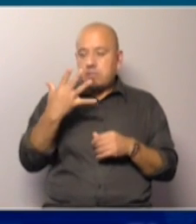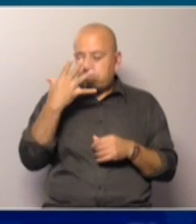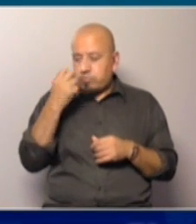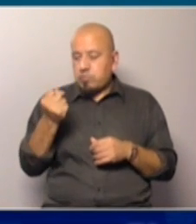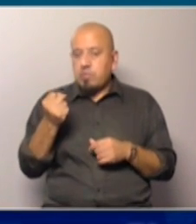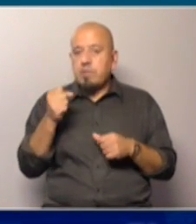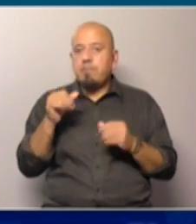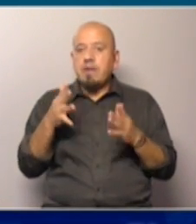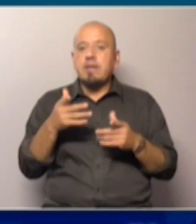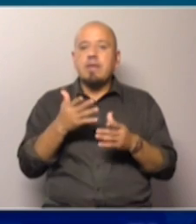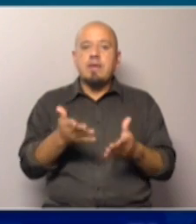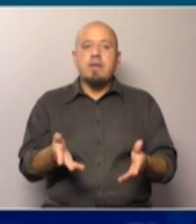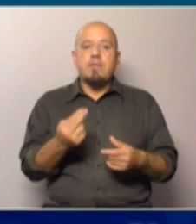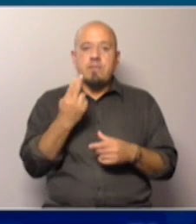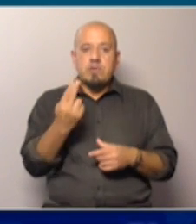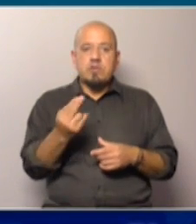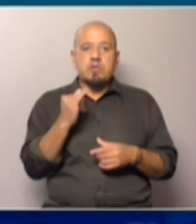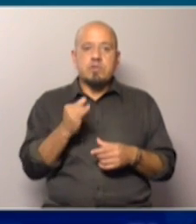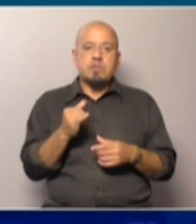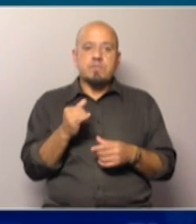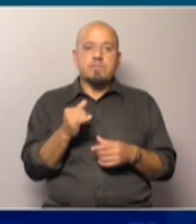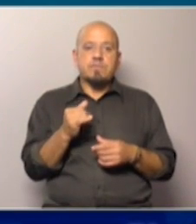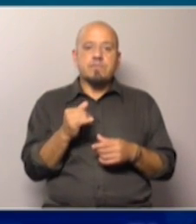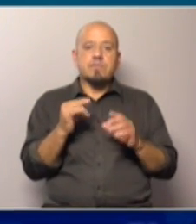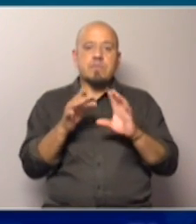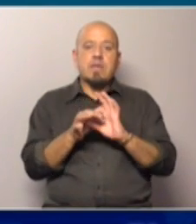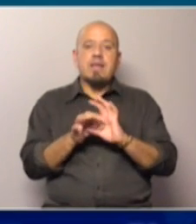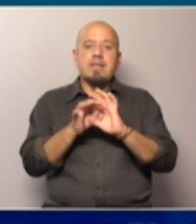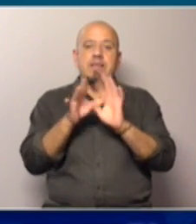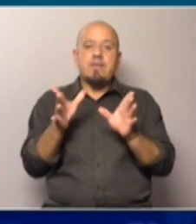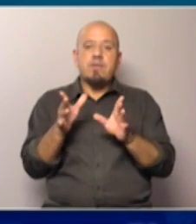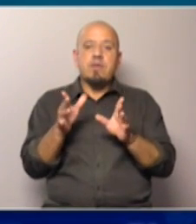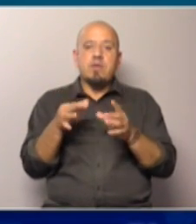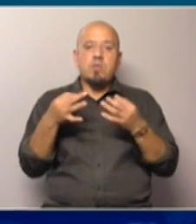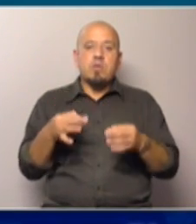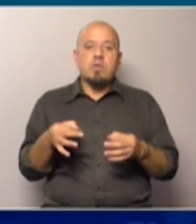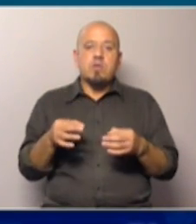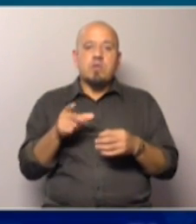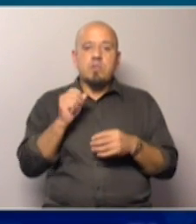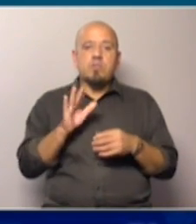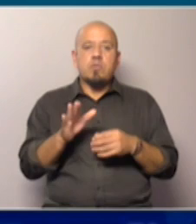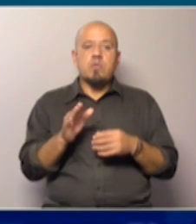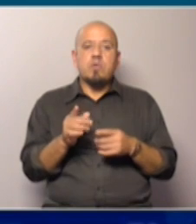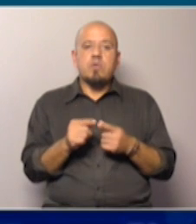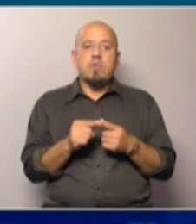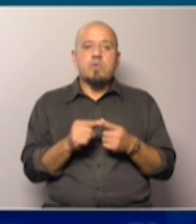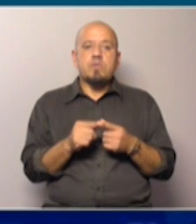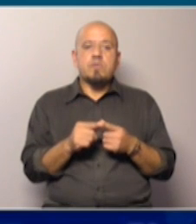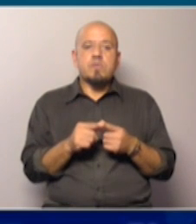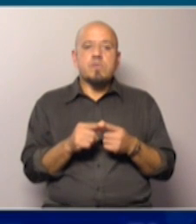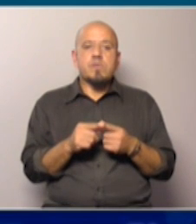que el consentimiento sea libre, y tiene que ser completa y específica. Con